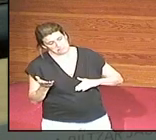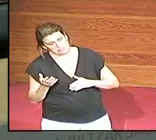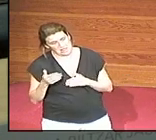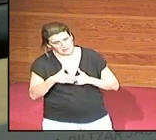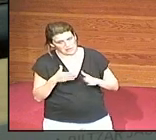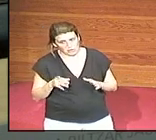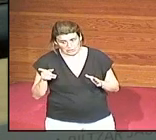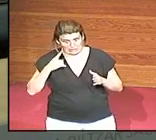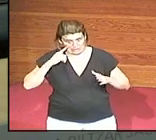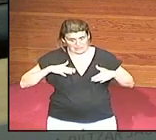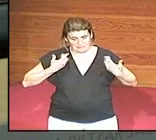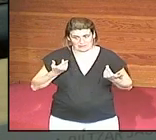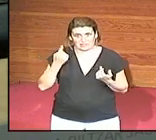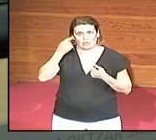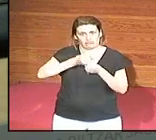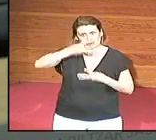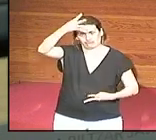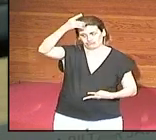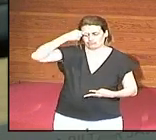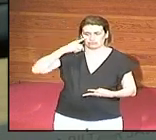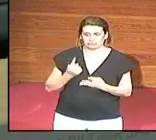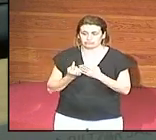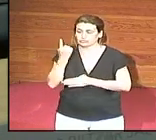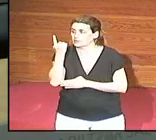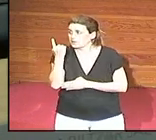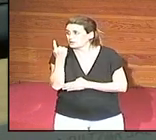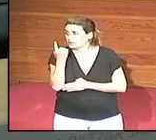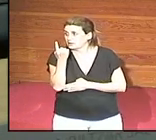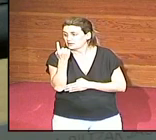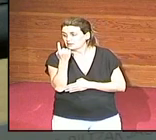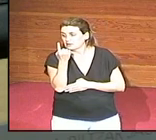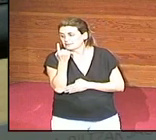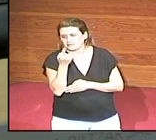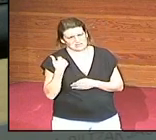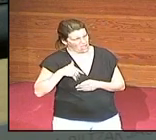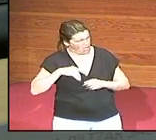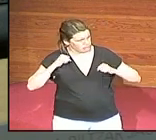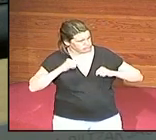último piso de un bloque de edificios en Donetsk, o vivía, porque ya era muy mayor entonces.